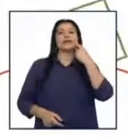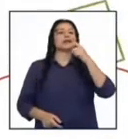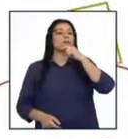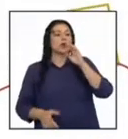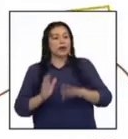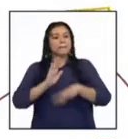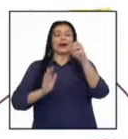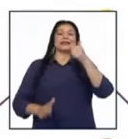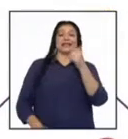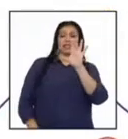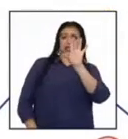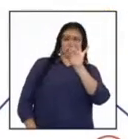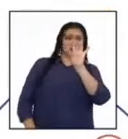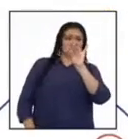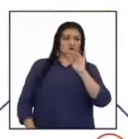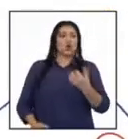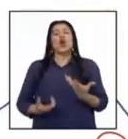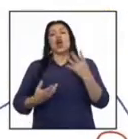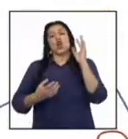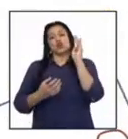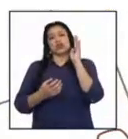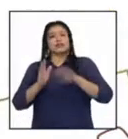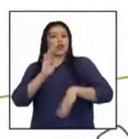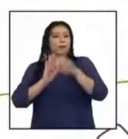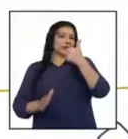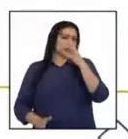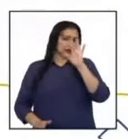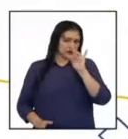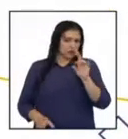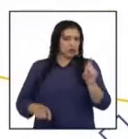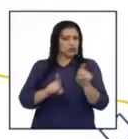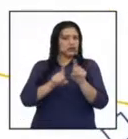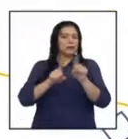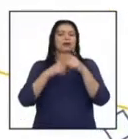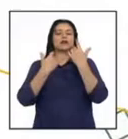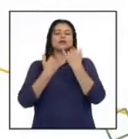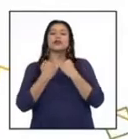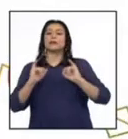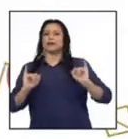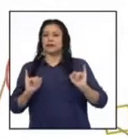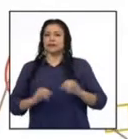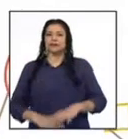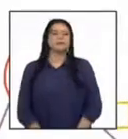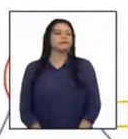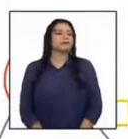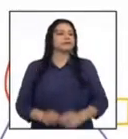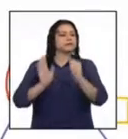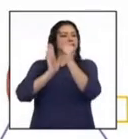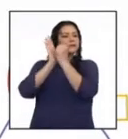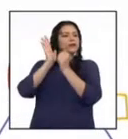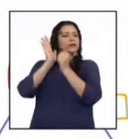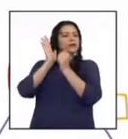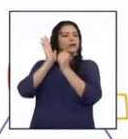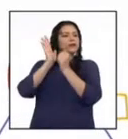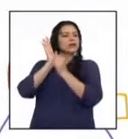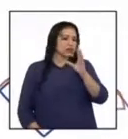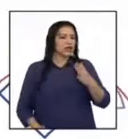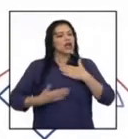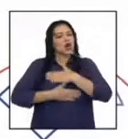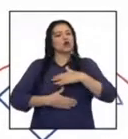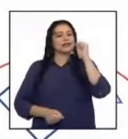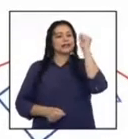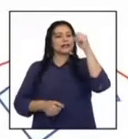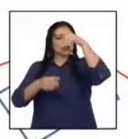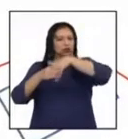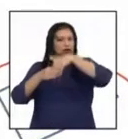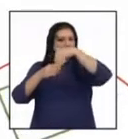mujeres mayores de edad, los casados mayores de 18 años y los emancipados. Artículo 86. Gozan del derecho